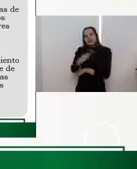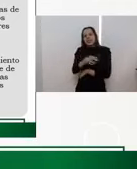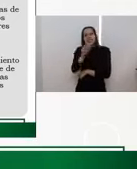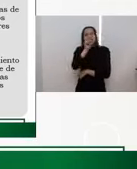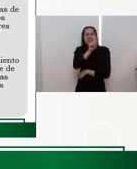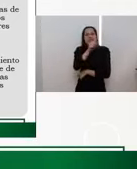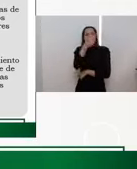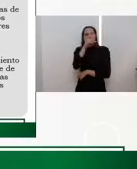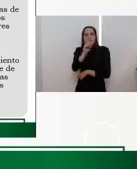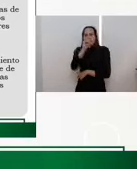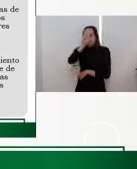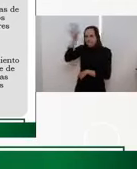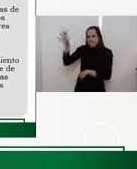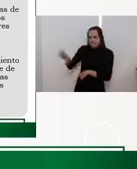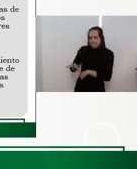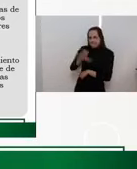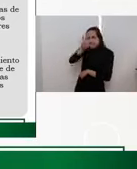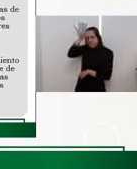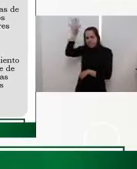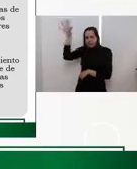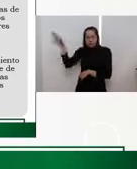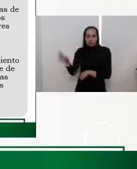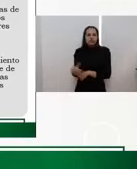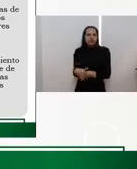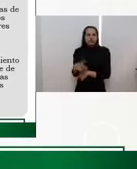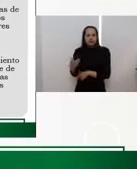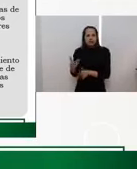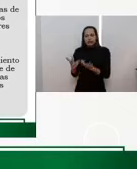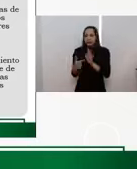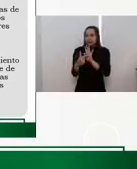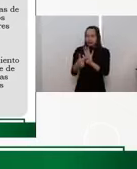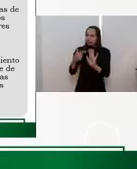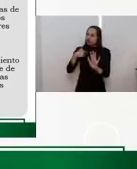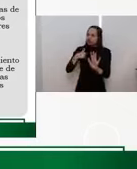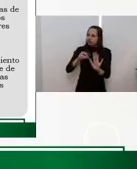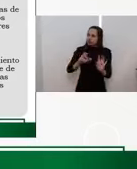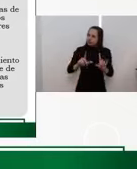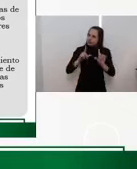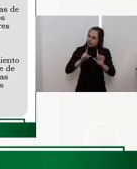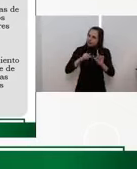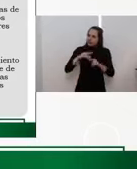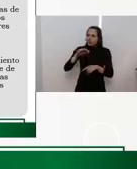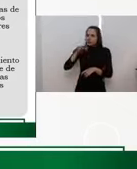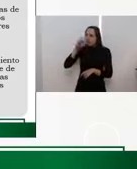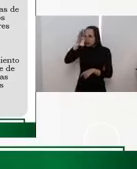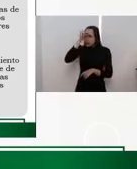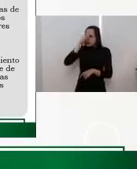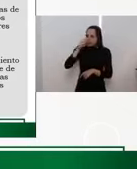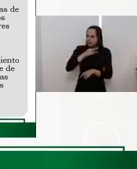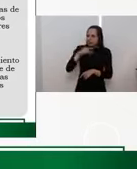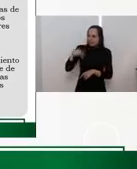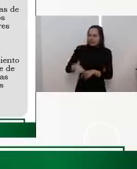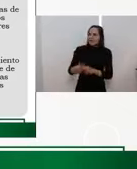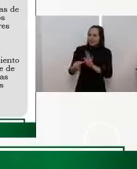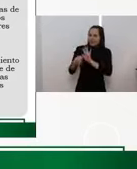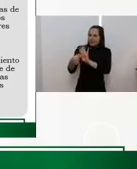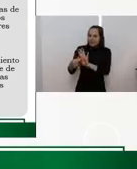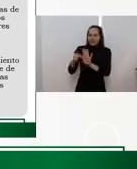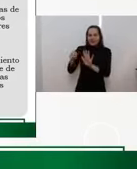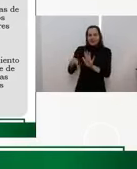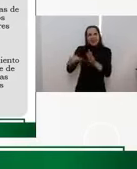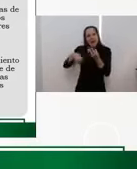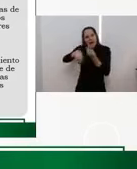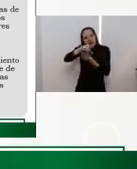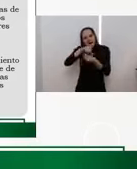países representando la nuestra escuela y demostrando la calidad de la formación todas estas áreas de formación